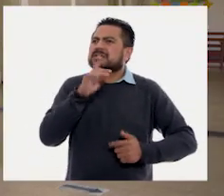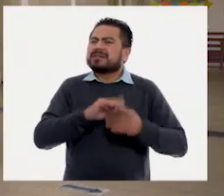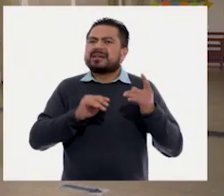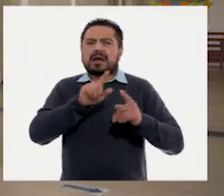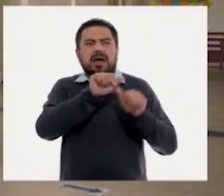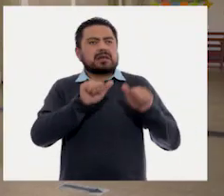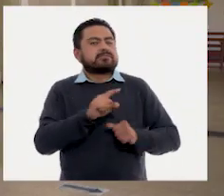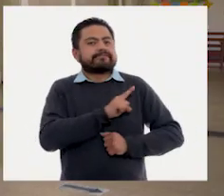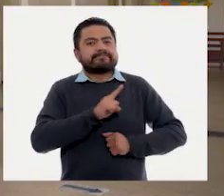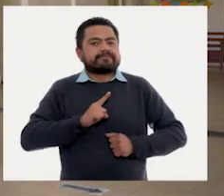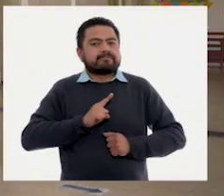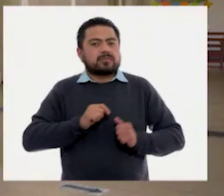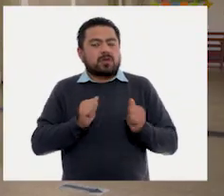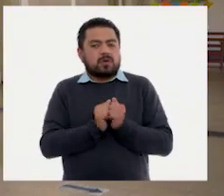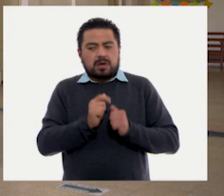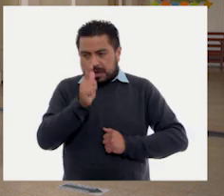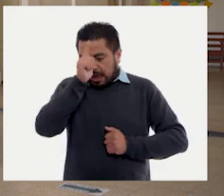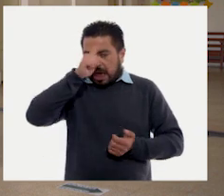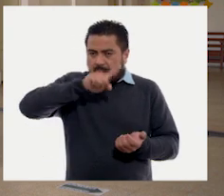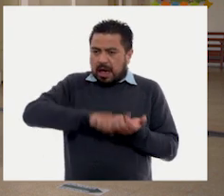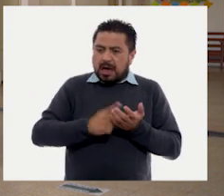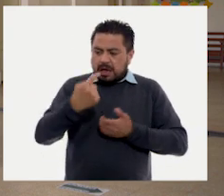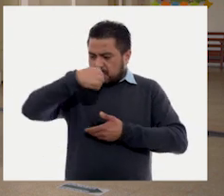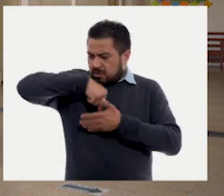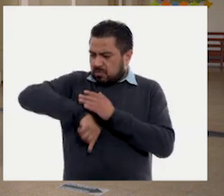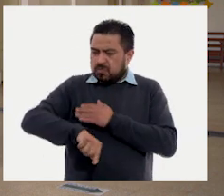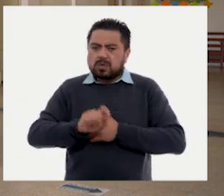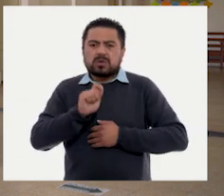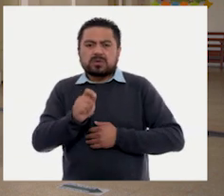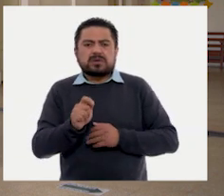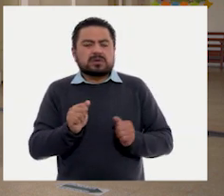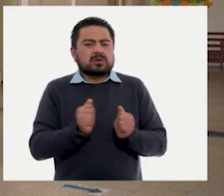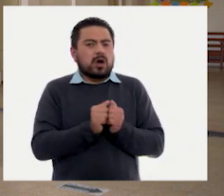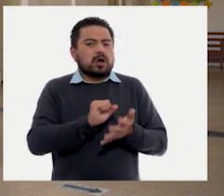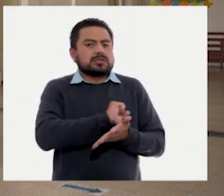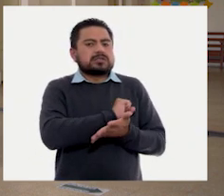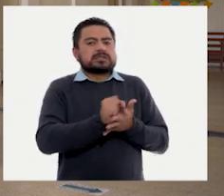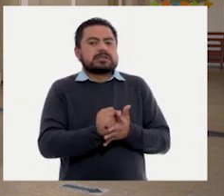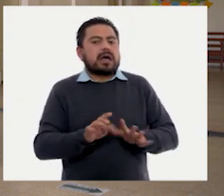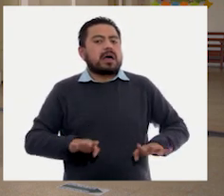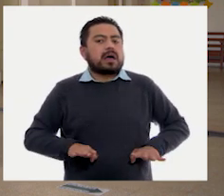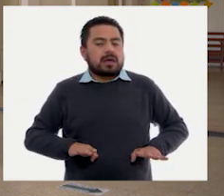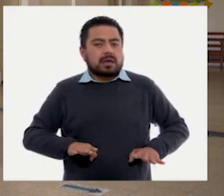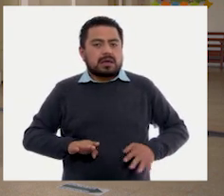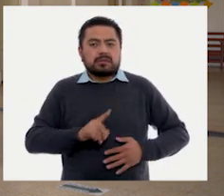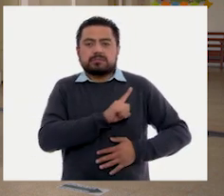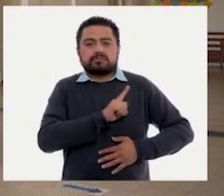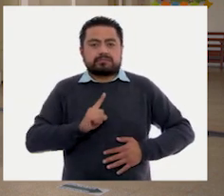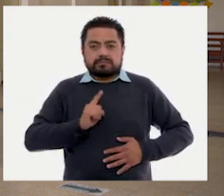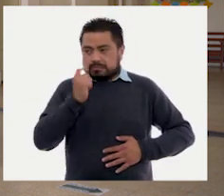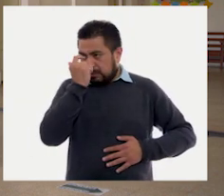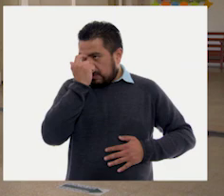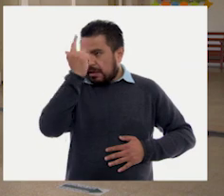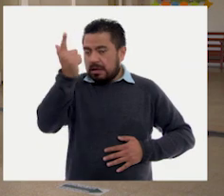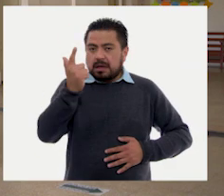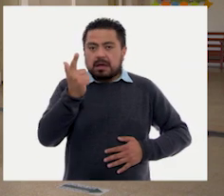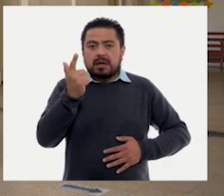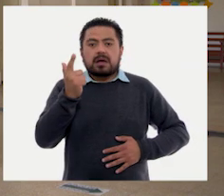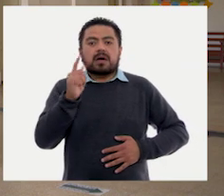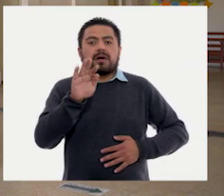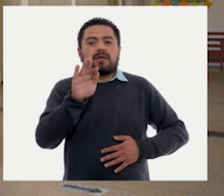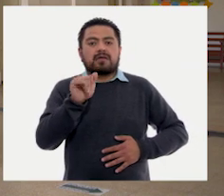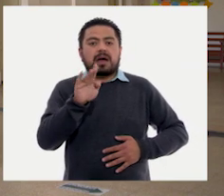debe ser un amanuense del espíritu o la musa, que son sinónimos. Debe ser un creador de